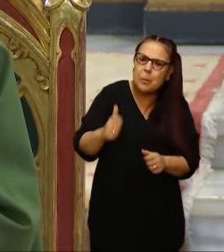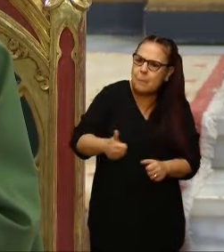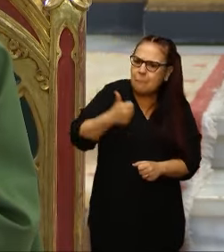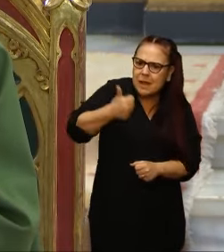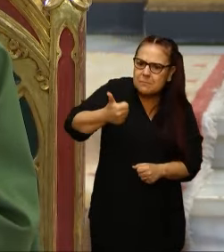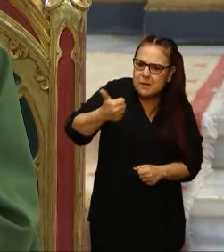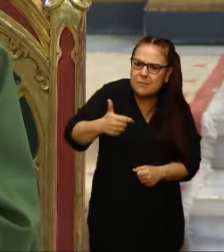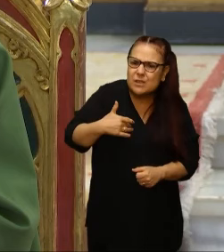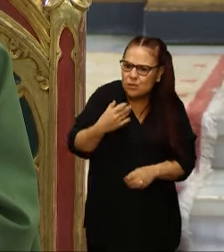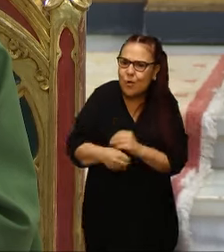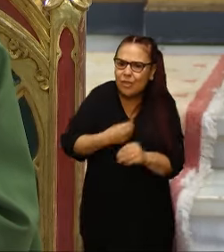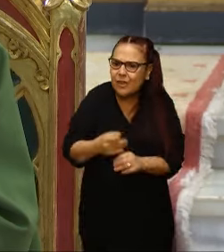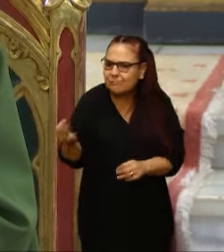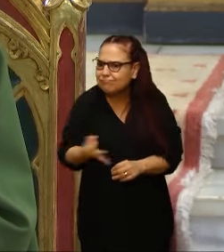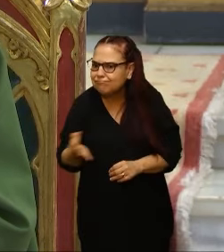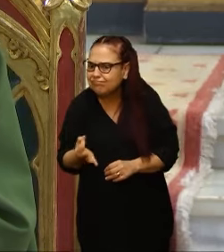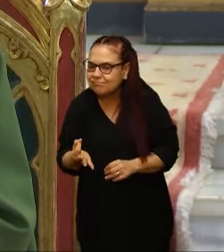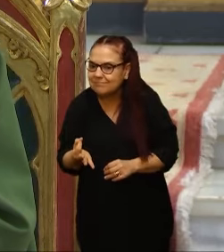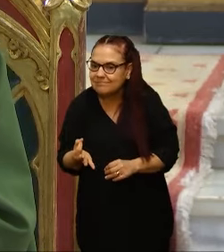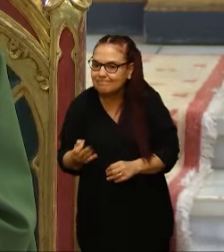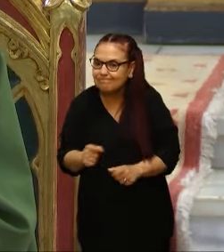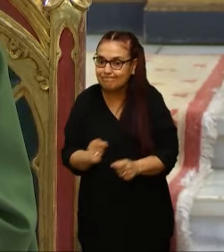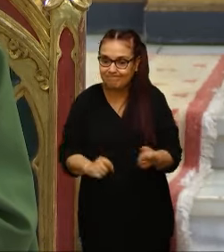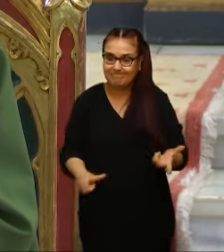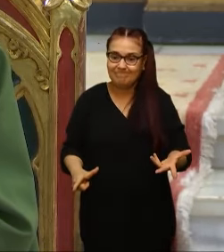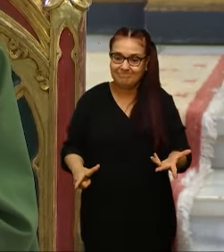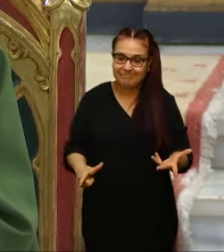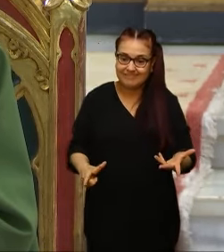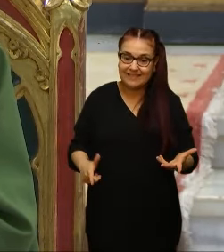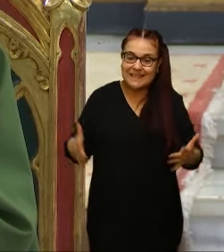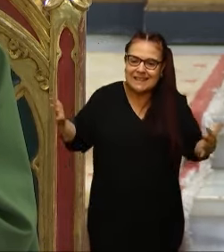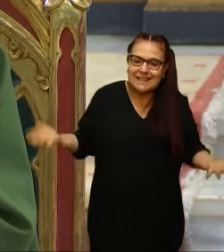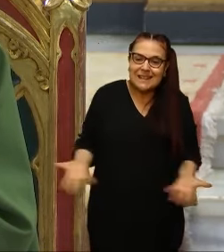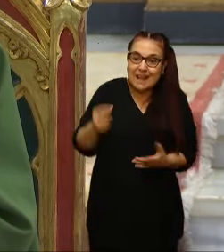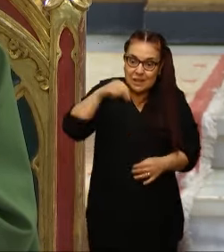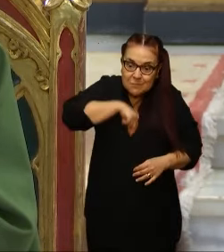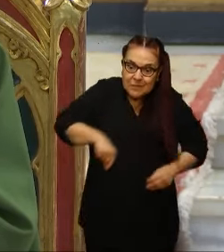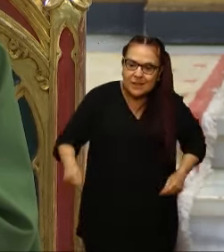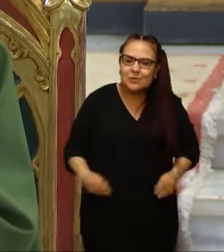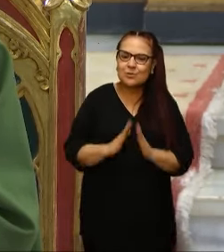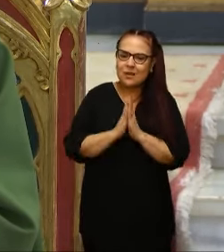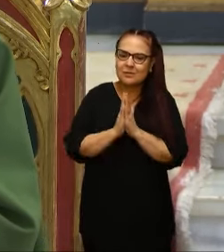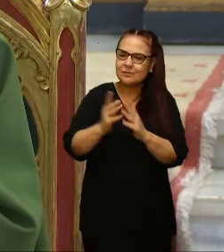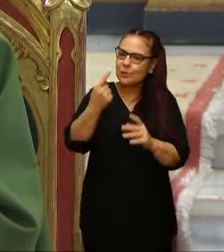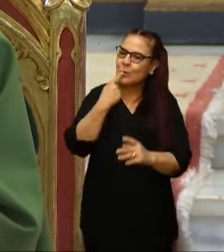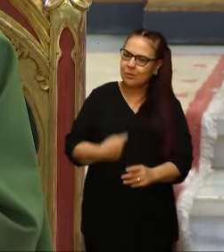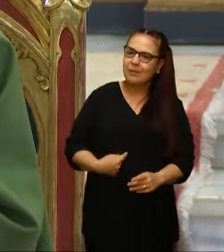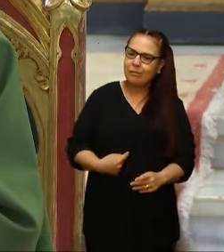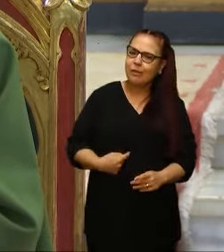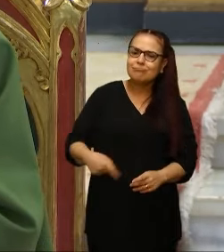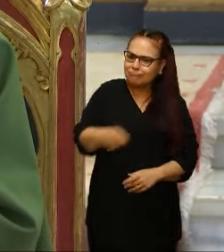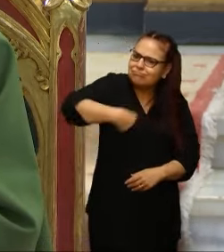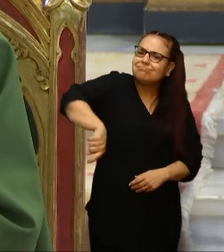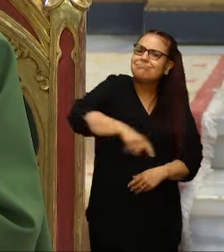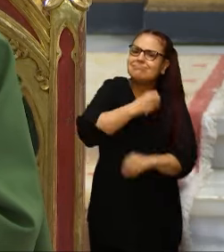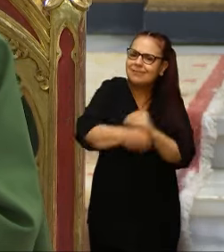lo que estoy haciendo? Y lo que nos insufle el Espíritu Santo, lo que nos diga, vamos a ponerlo en práctica.